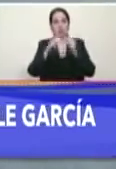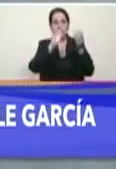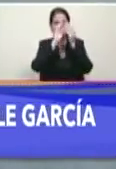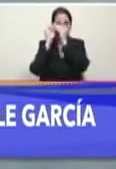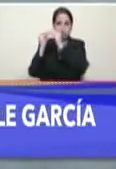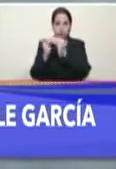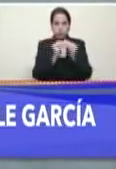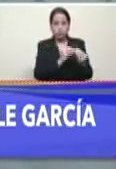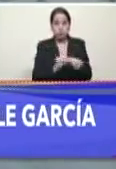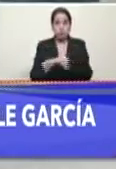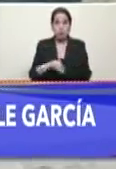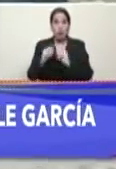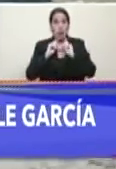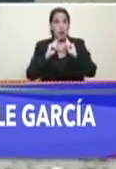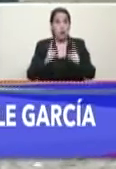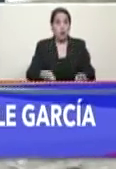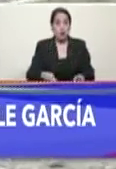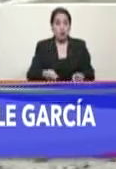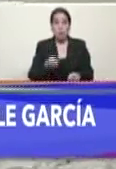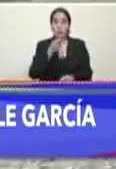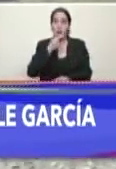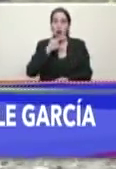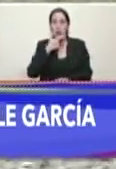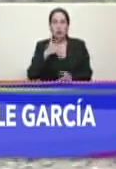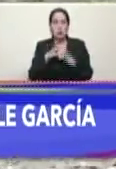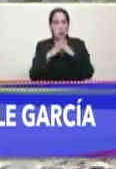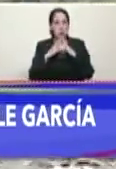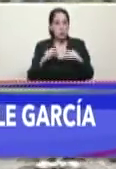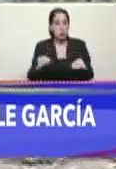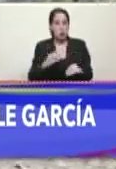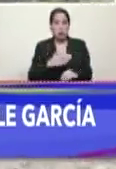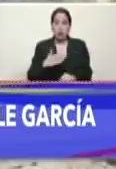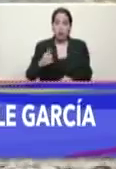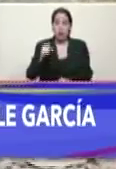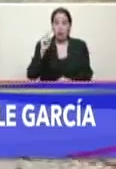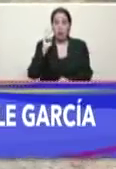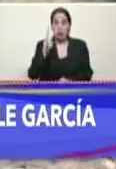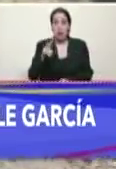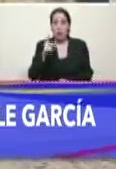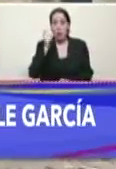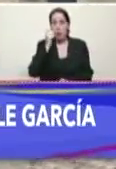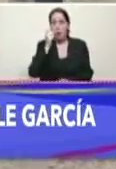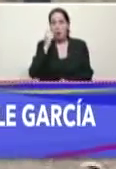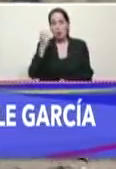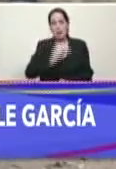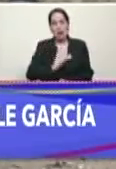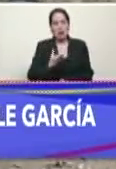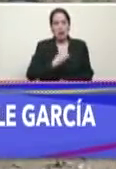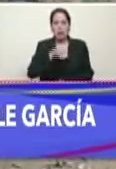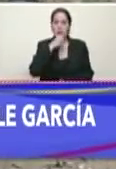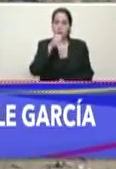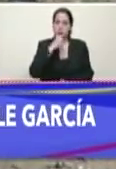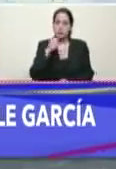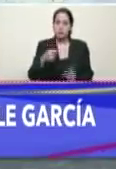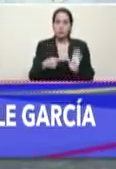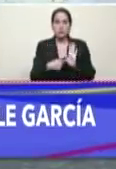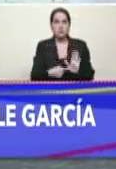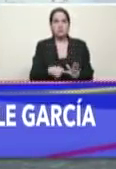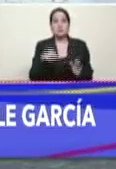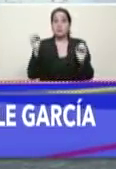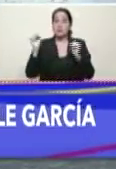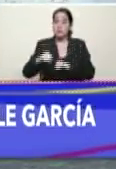y embelleciendo esta avenida. Quisiera dejar en el uso de la palabra a nuestro alcalde Wilfredo Ordaz. Sí,